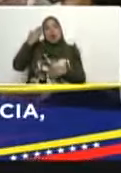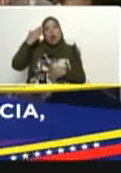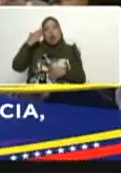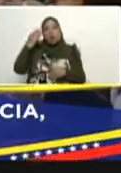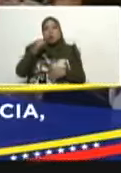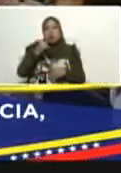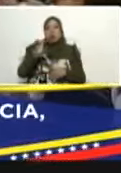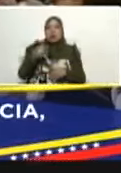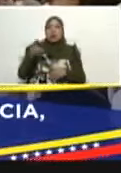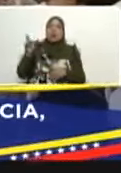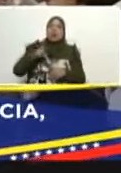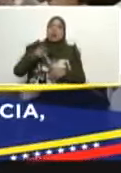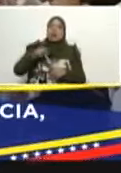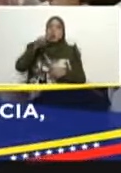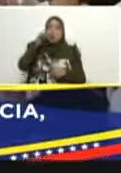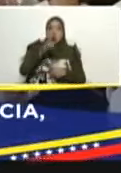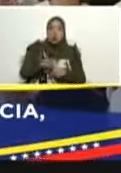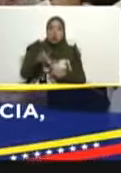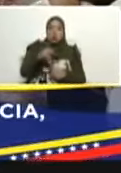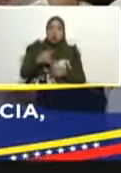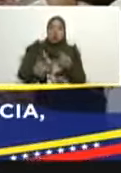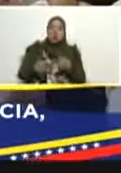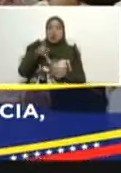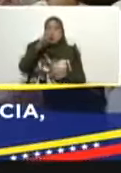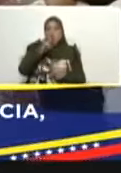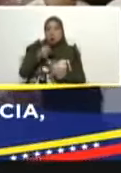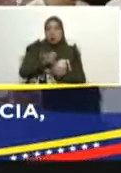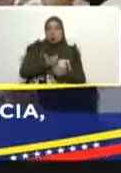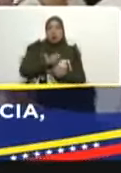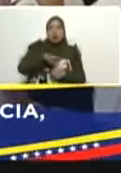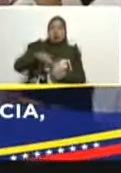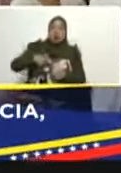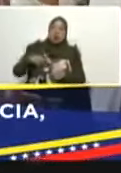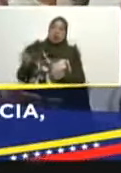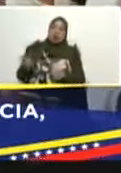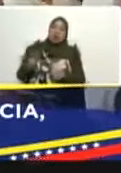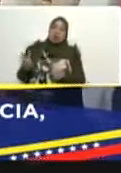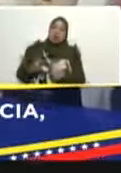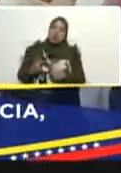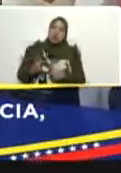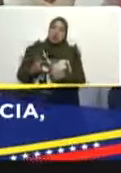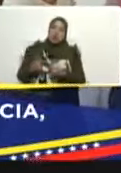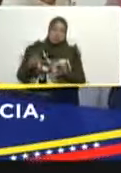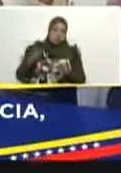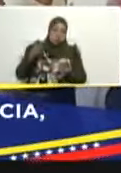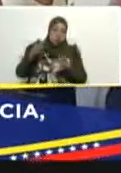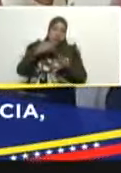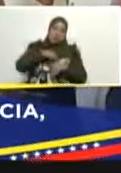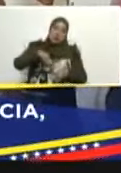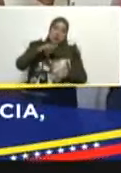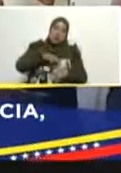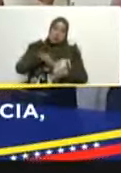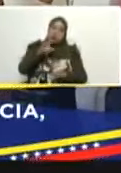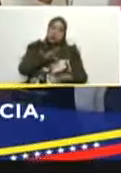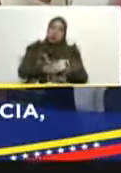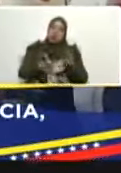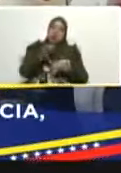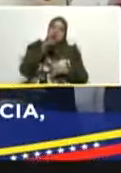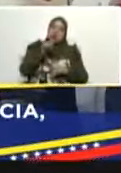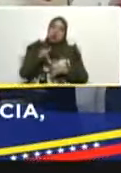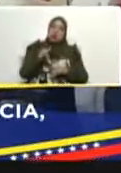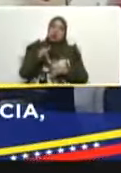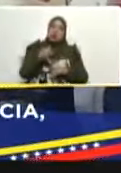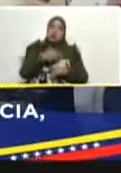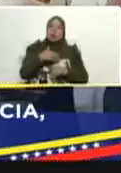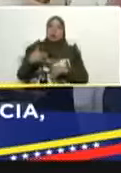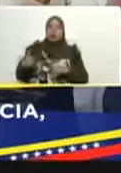satisfacer las necesidades y las demandas de las líneas estratégicas de nuestro país. No obstante, con eso, la gran misión ciencia es lo que